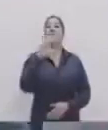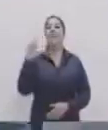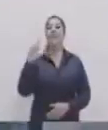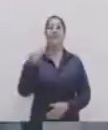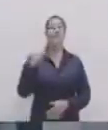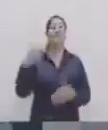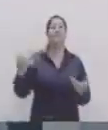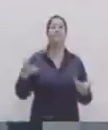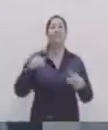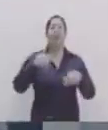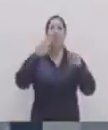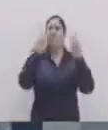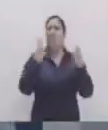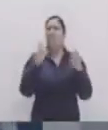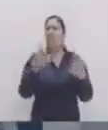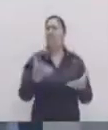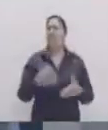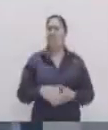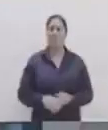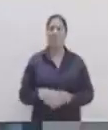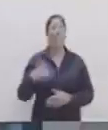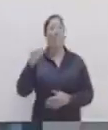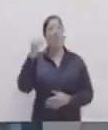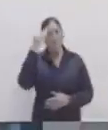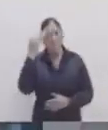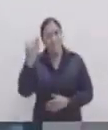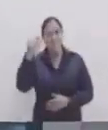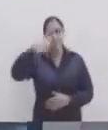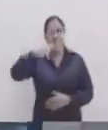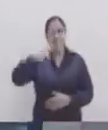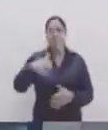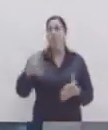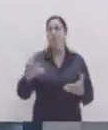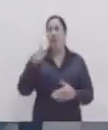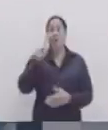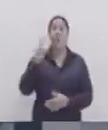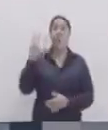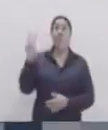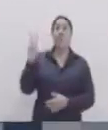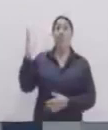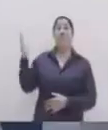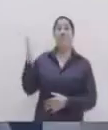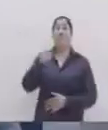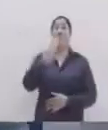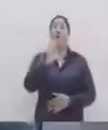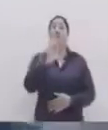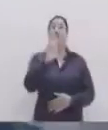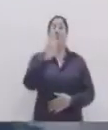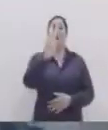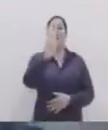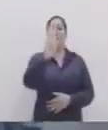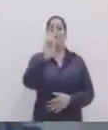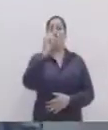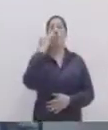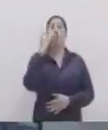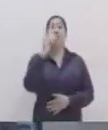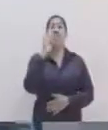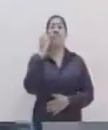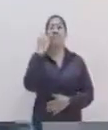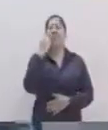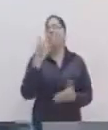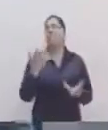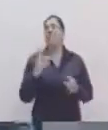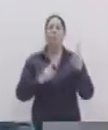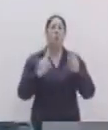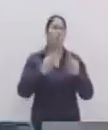un placer tenerla por acá. ¿Cuál es el tema de hoy? Muchas gracias. El día de hoy vamos a estar viendo lo que son verboides. Y quiero que